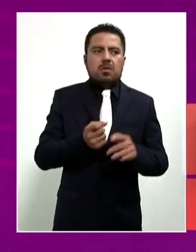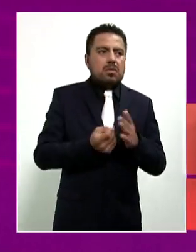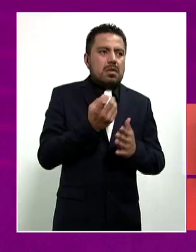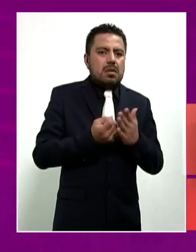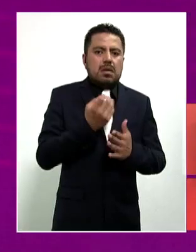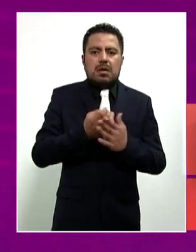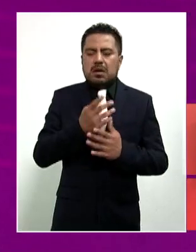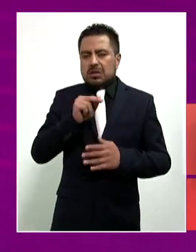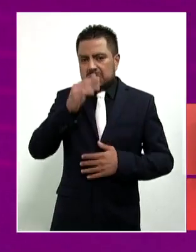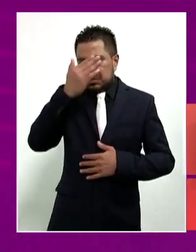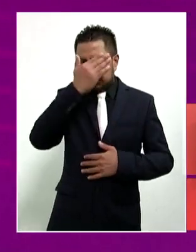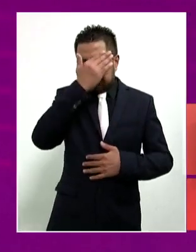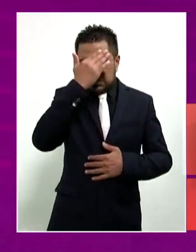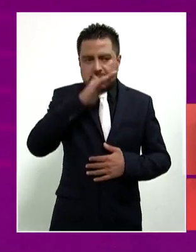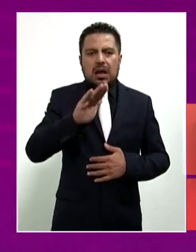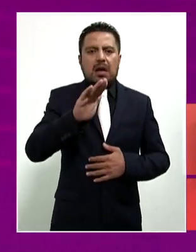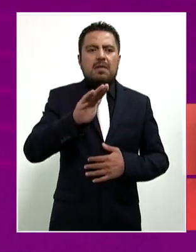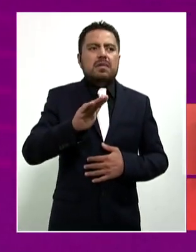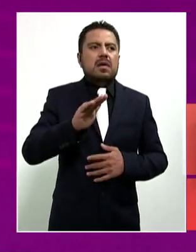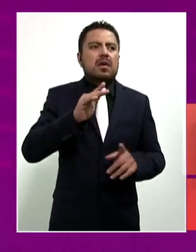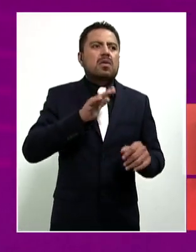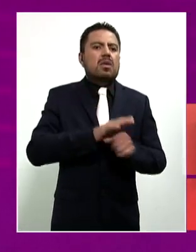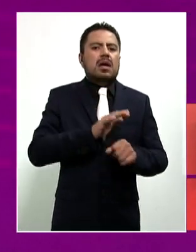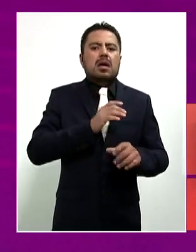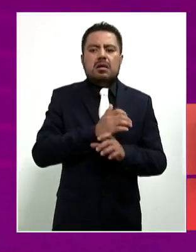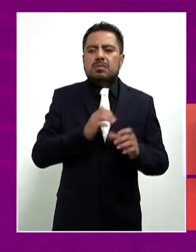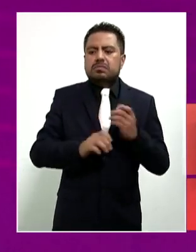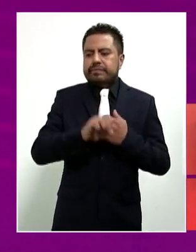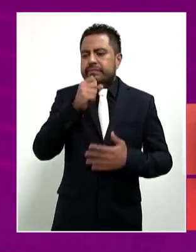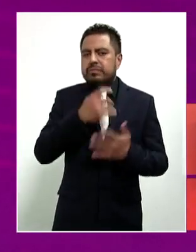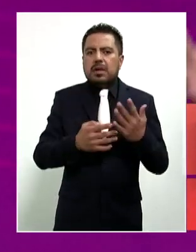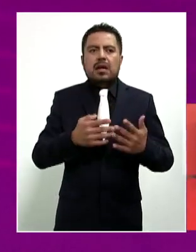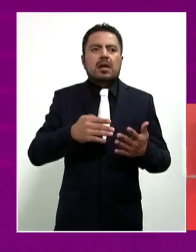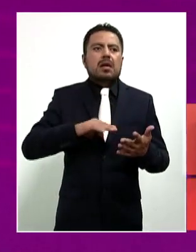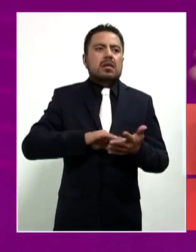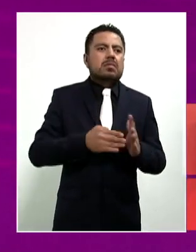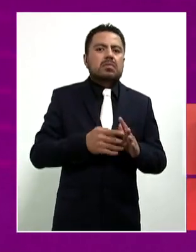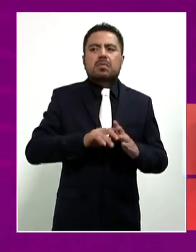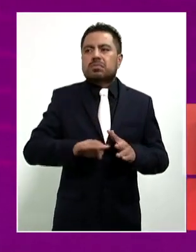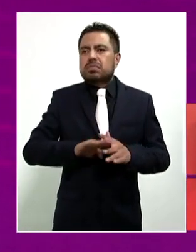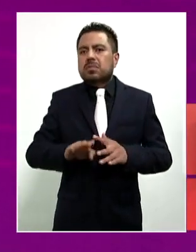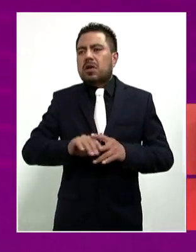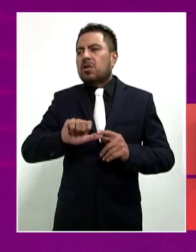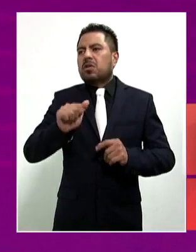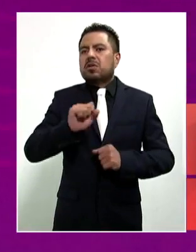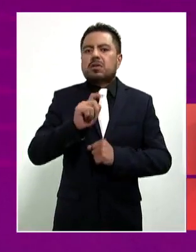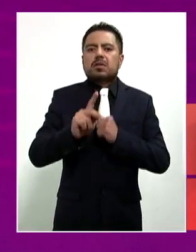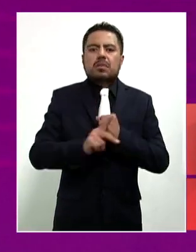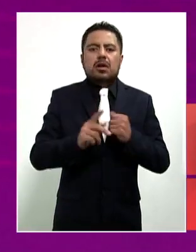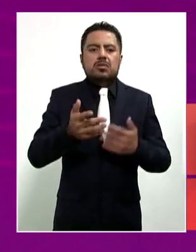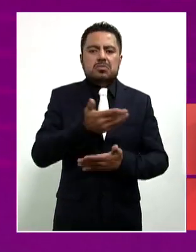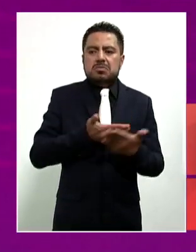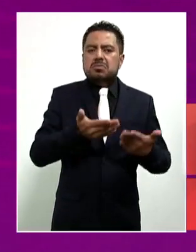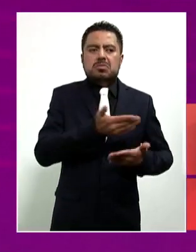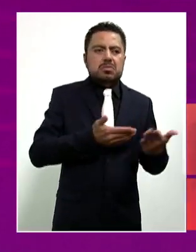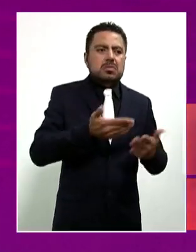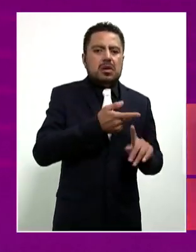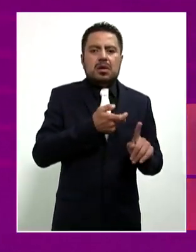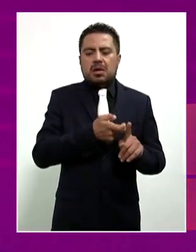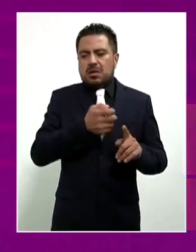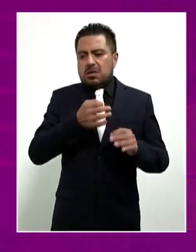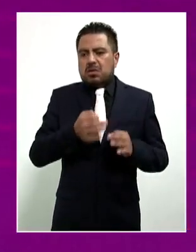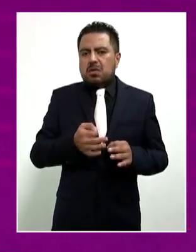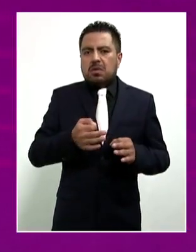realidad, no conoce la situación de los refugiados en otros países. Yo creo que socializar este tipo de